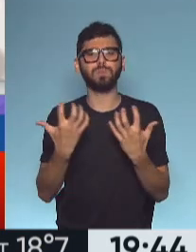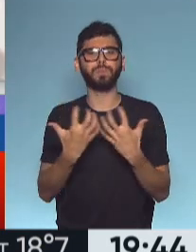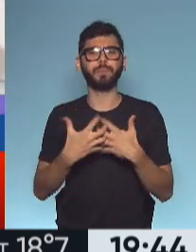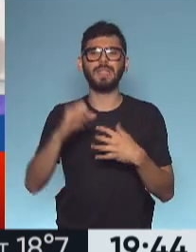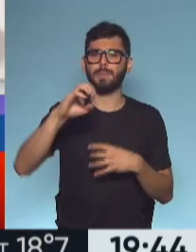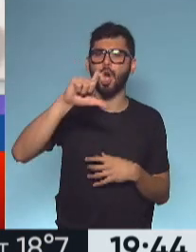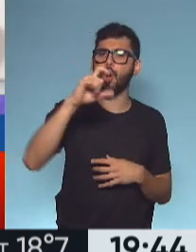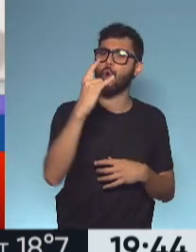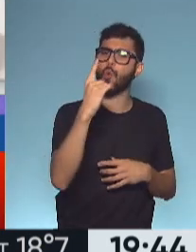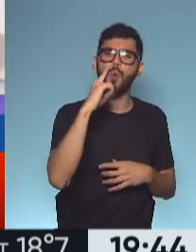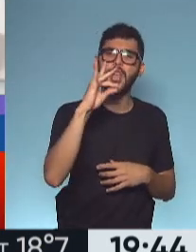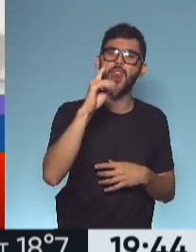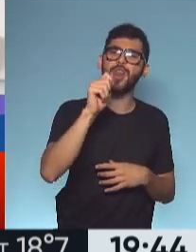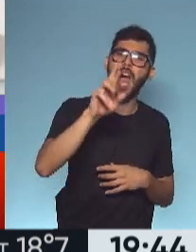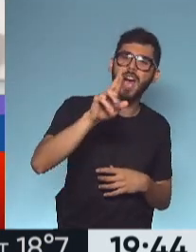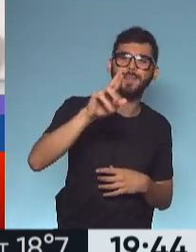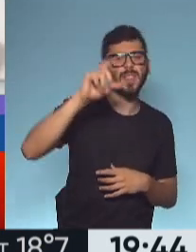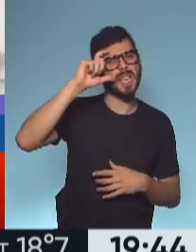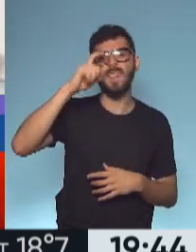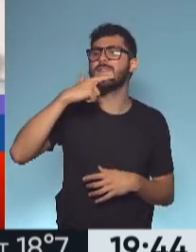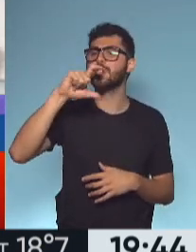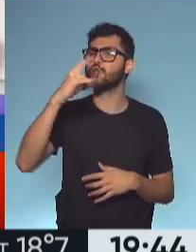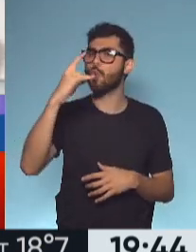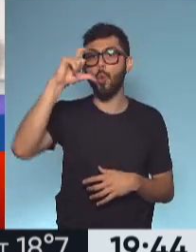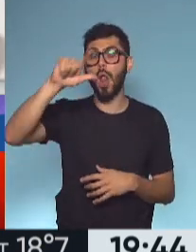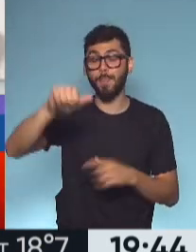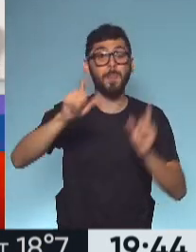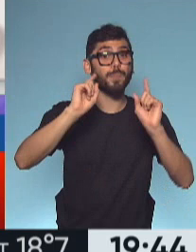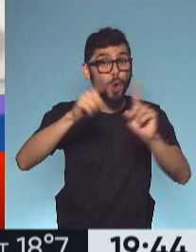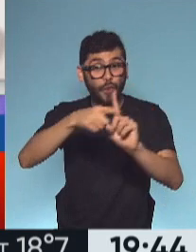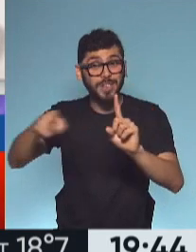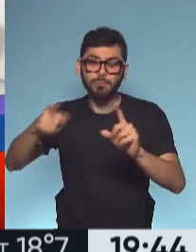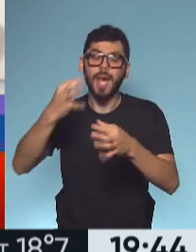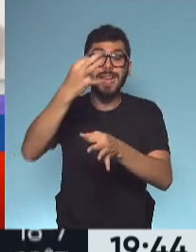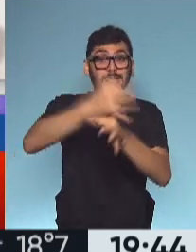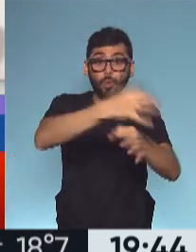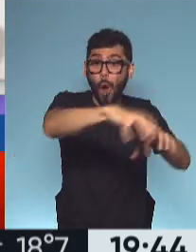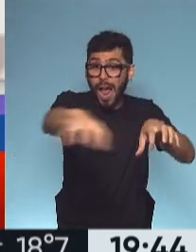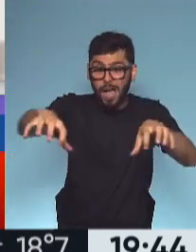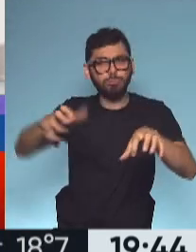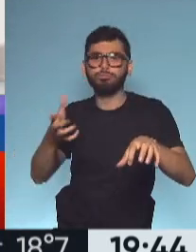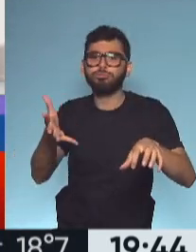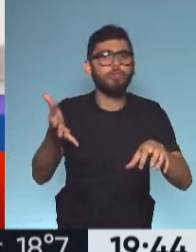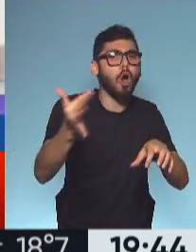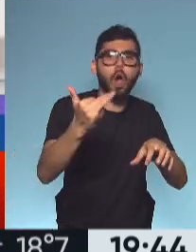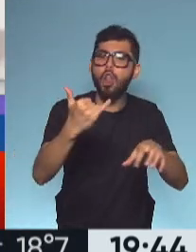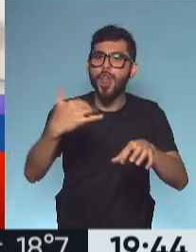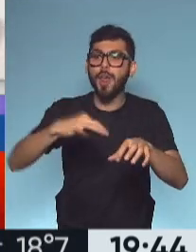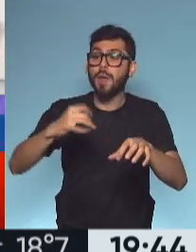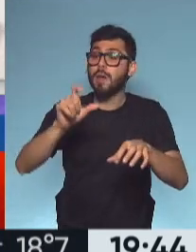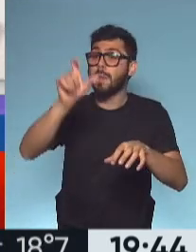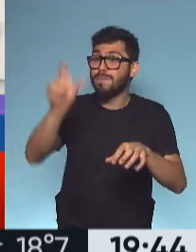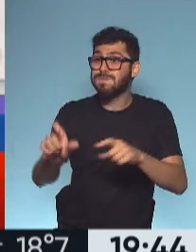Cuidar Escuela, donde todos los días los establecimientos educativos tienen que ingresar la información vinculada a los casos